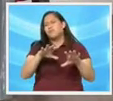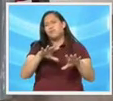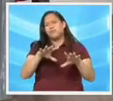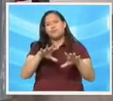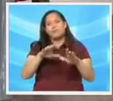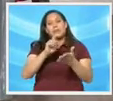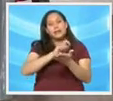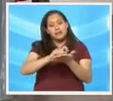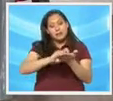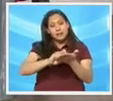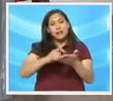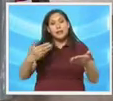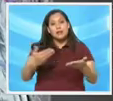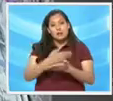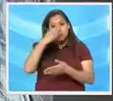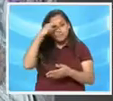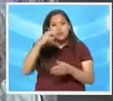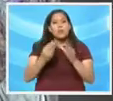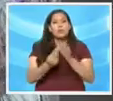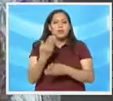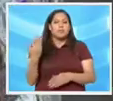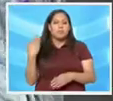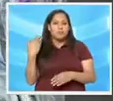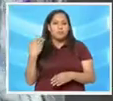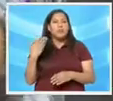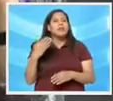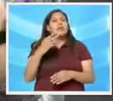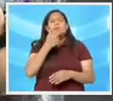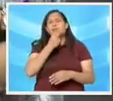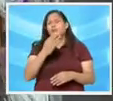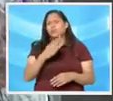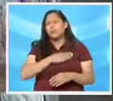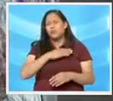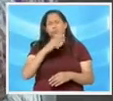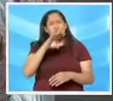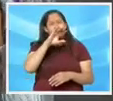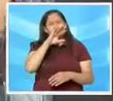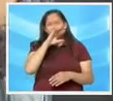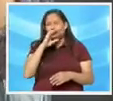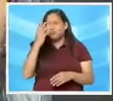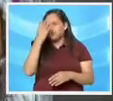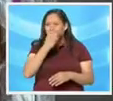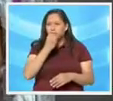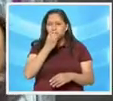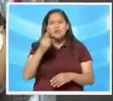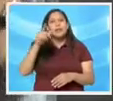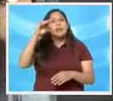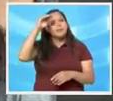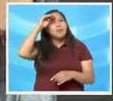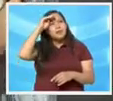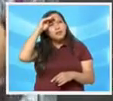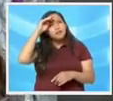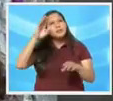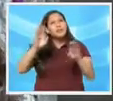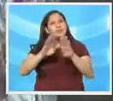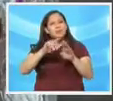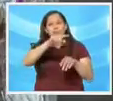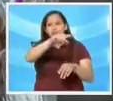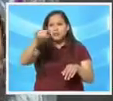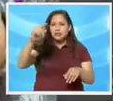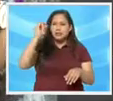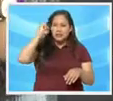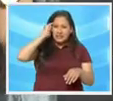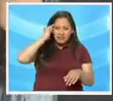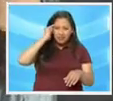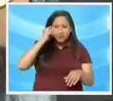grandes escritores mexicanos contemporáneos, un tipo genial, un tipo que repensó la idiosincrasia de